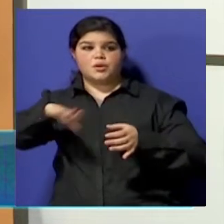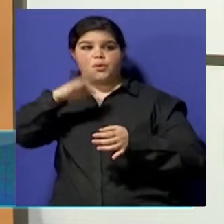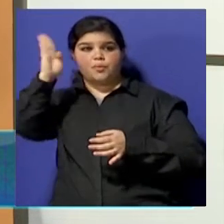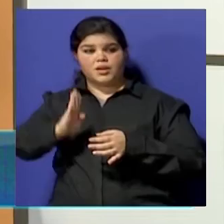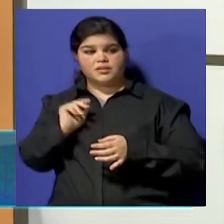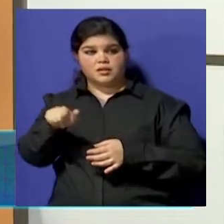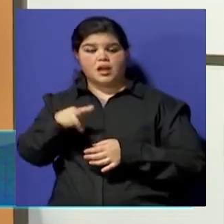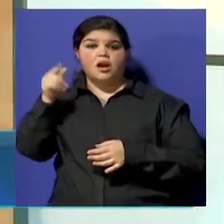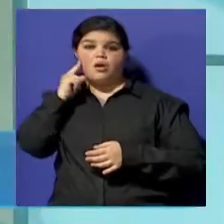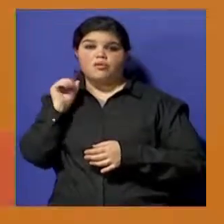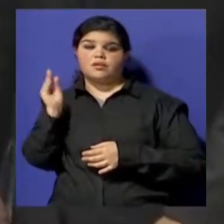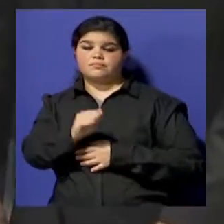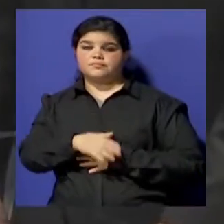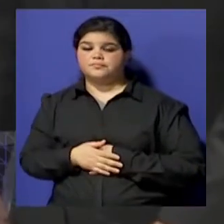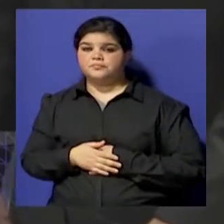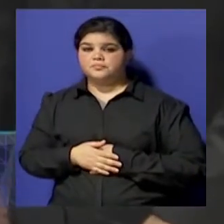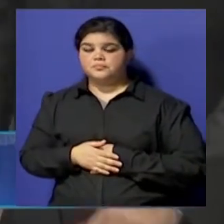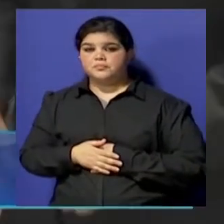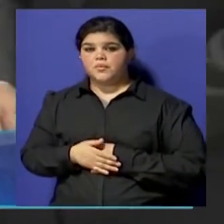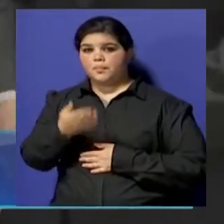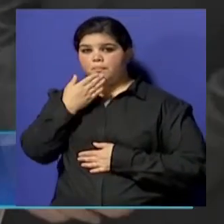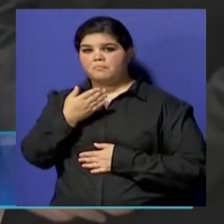Lo escuchamos.